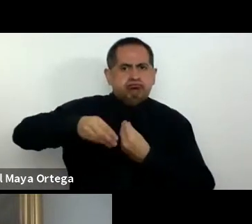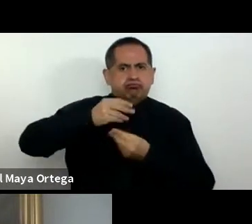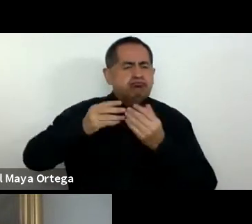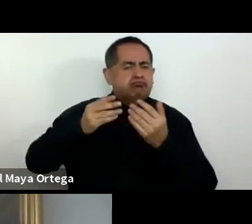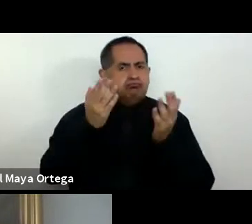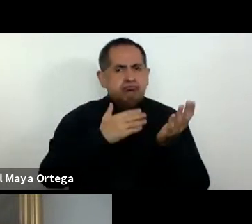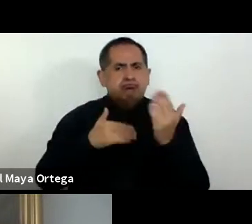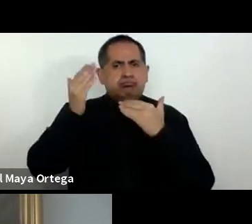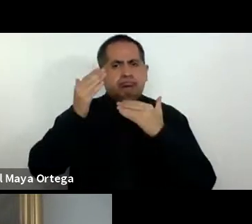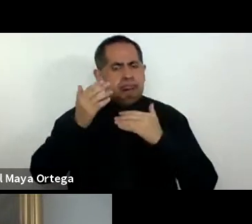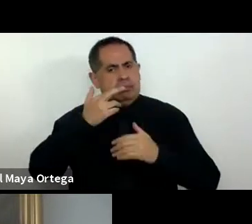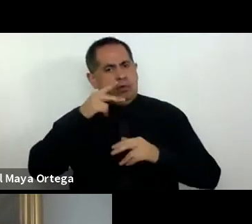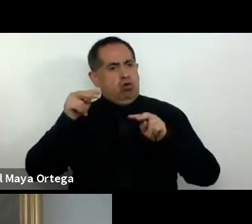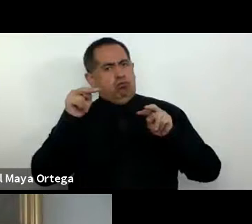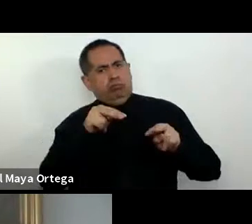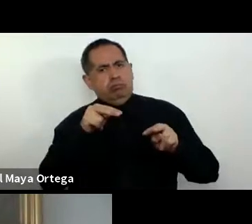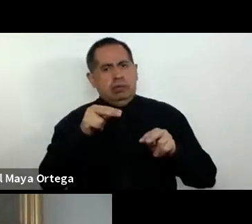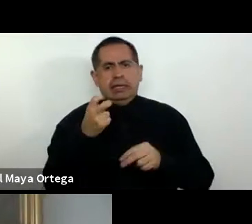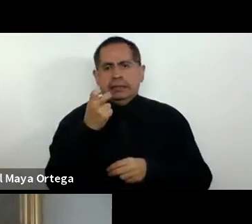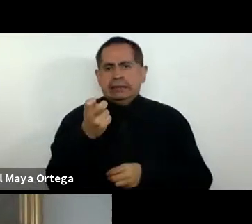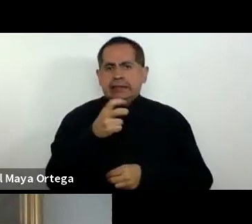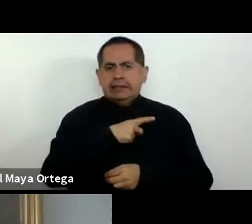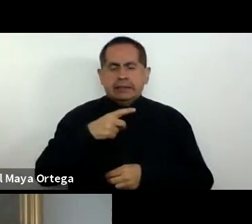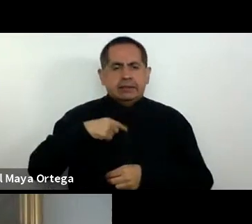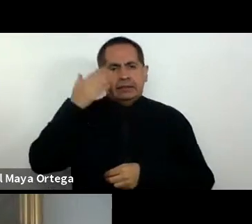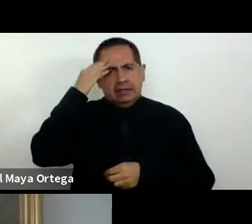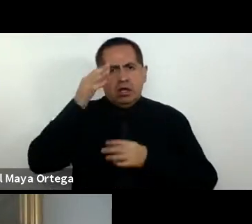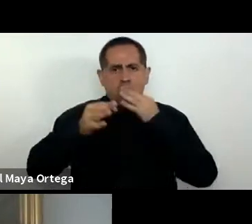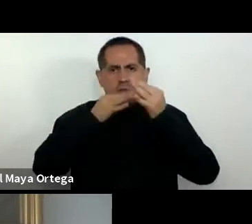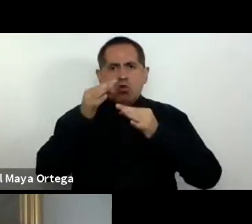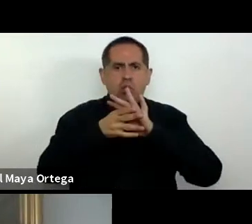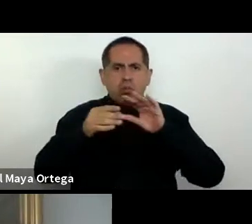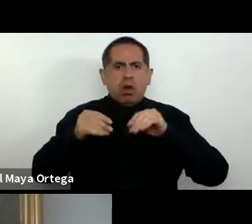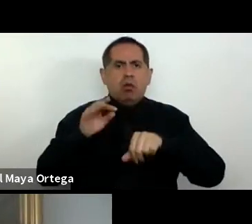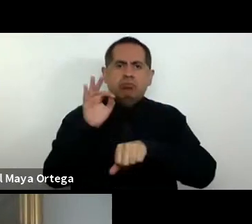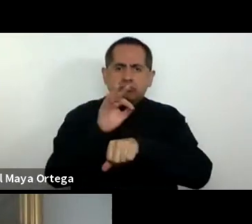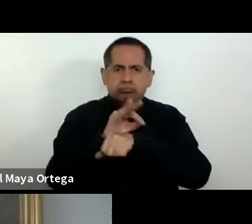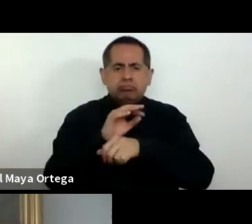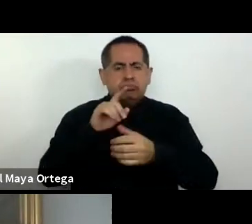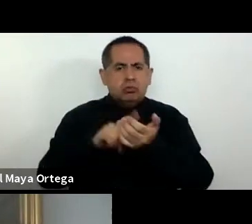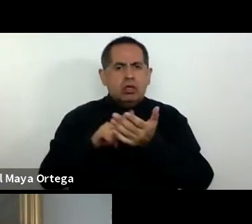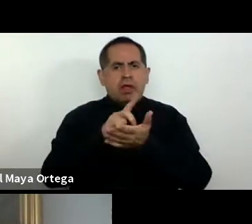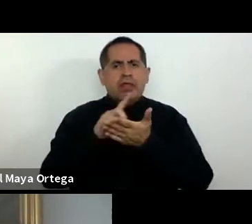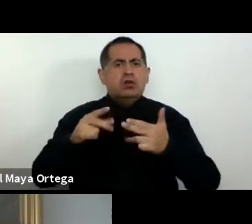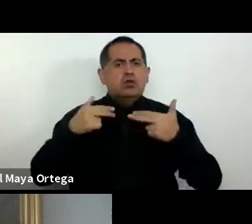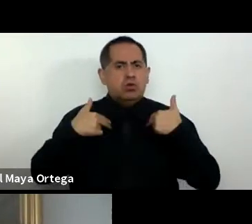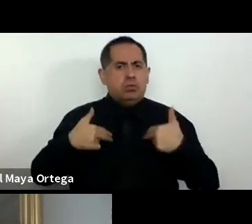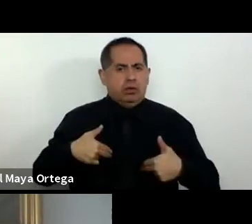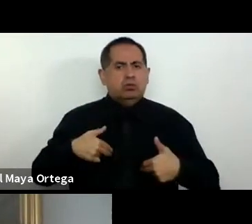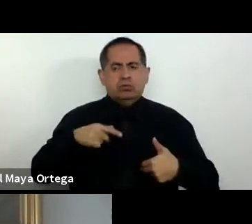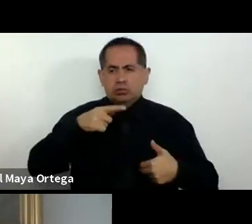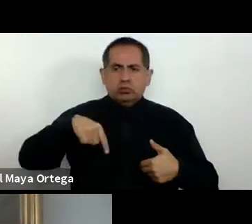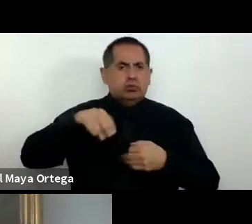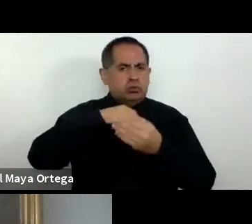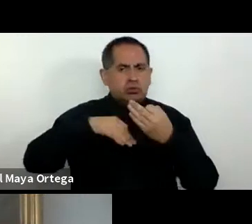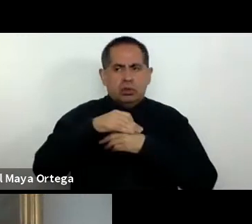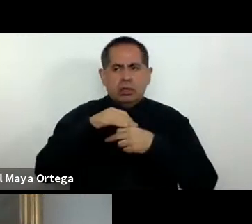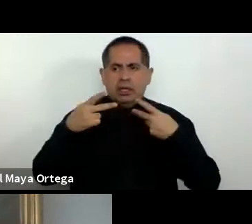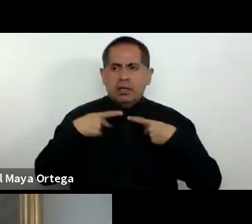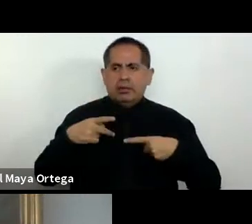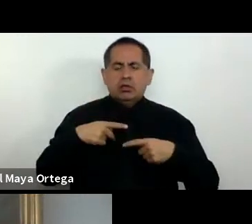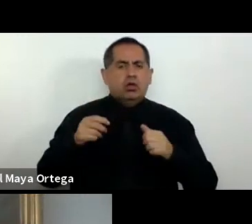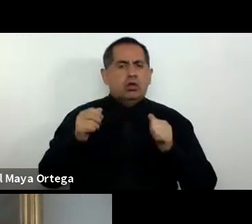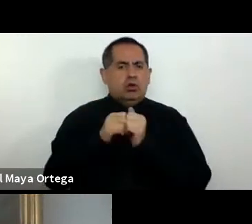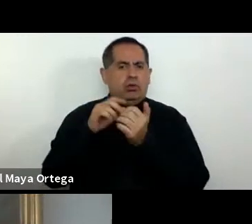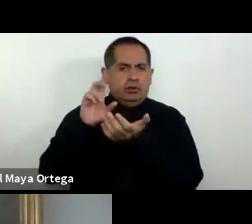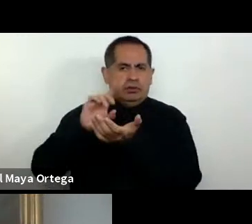que reconozcan la necesidad de promover y proteger los derechos humanos de todas las personas